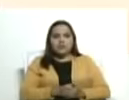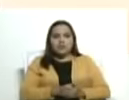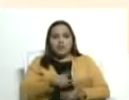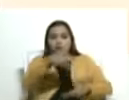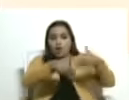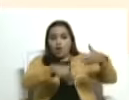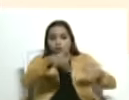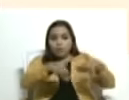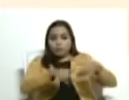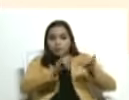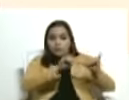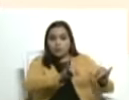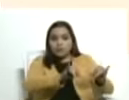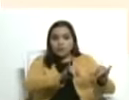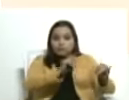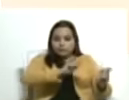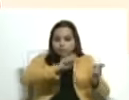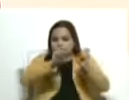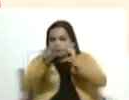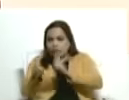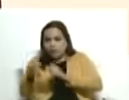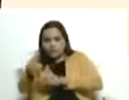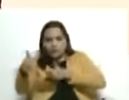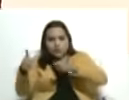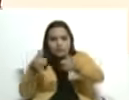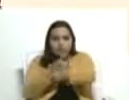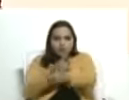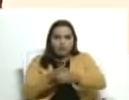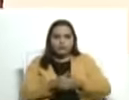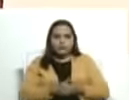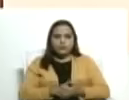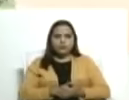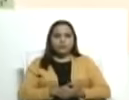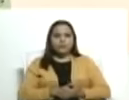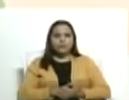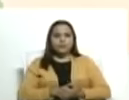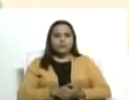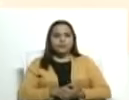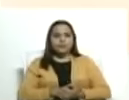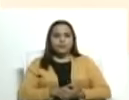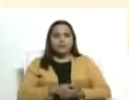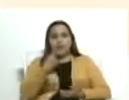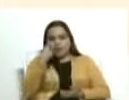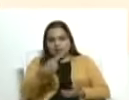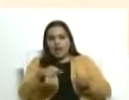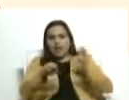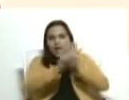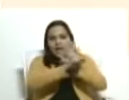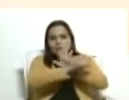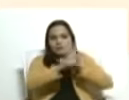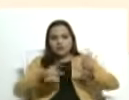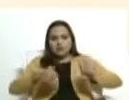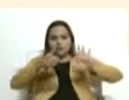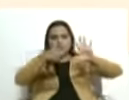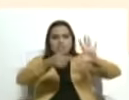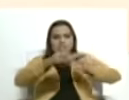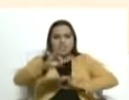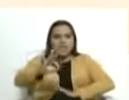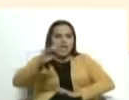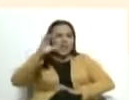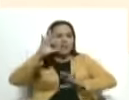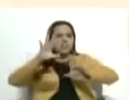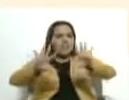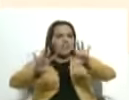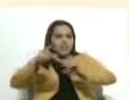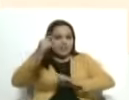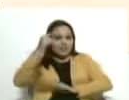se emitan en el mismo se acreditarán al candidato sustituto o a la candidata sustituta. Eso lo dice el artículo 63, los 10 días que la señora